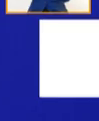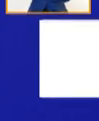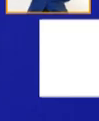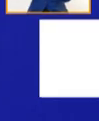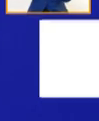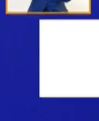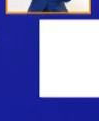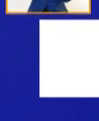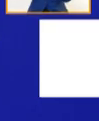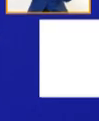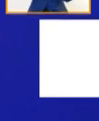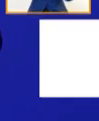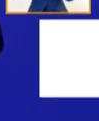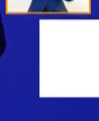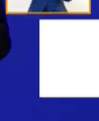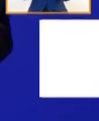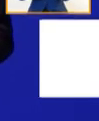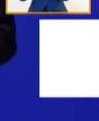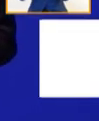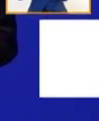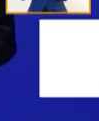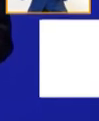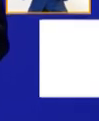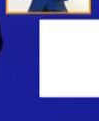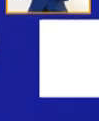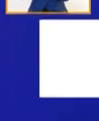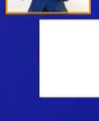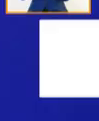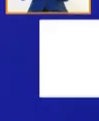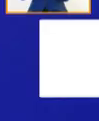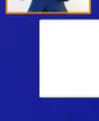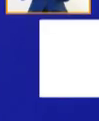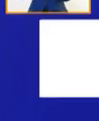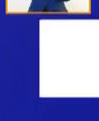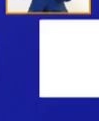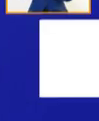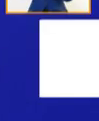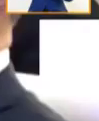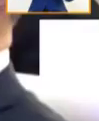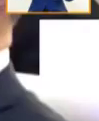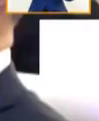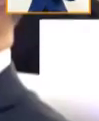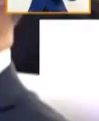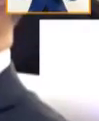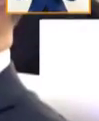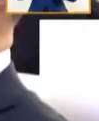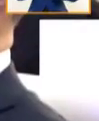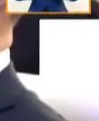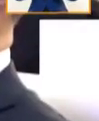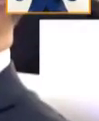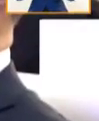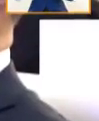ciudadanos chinos en las guerras de independencia, precisamente fue donde se forjó esa relación de la cual hoy estamos celebrando